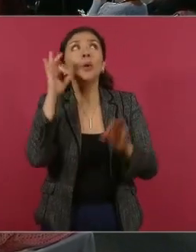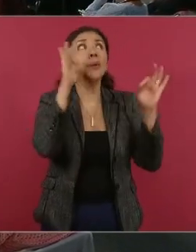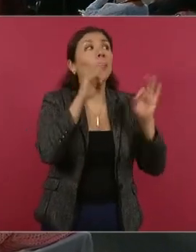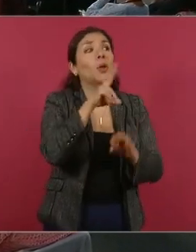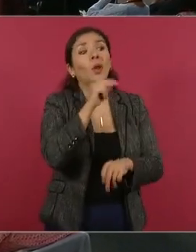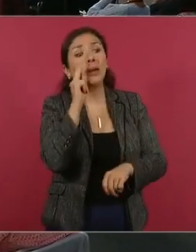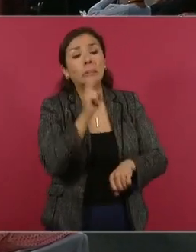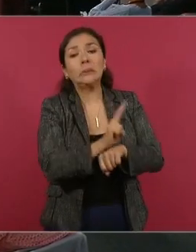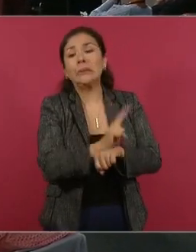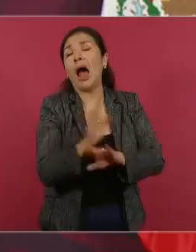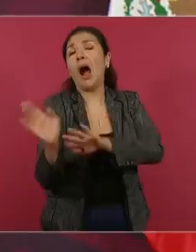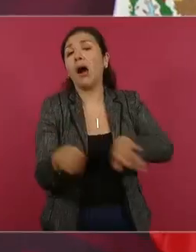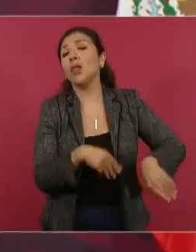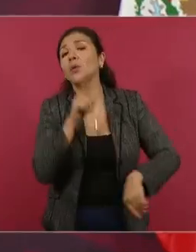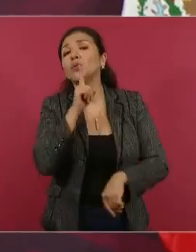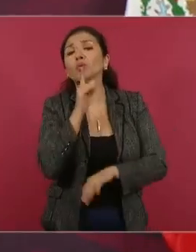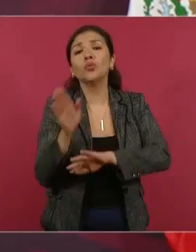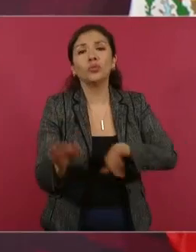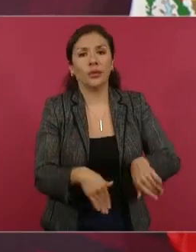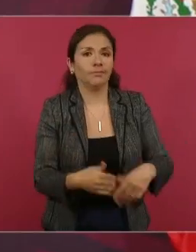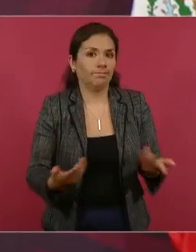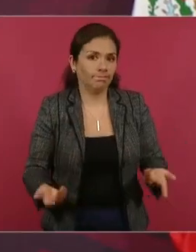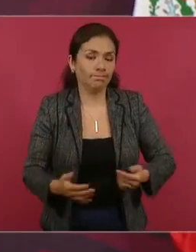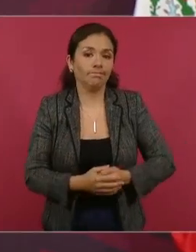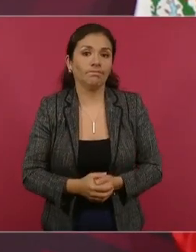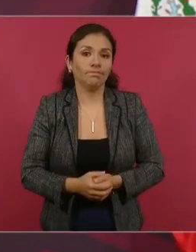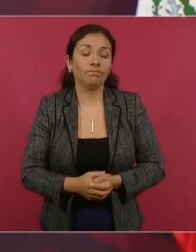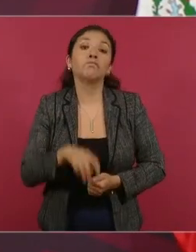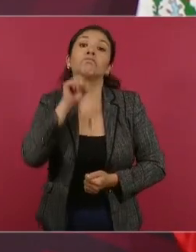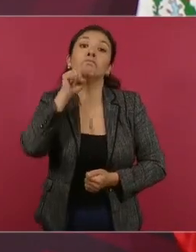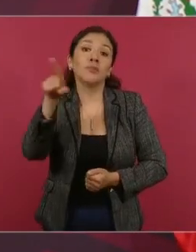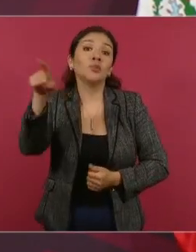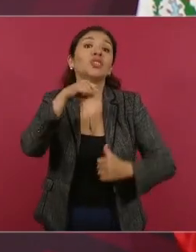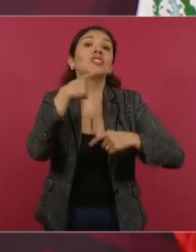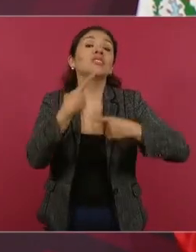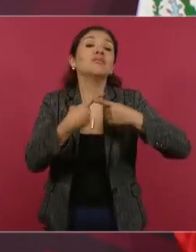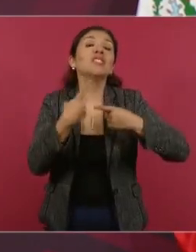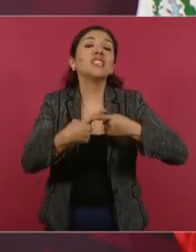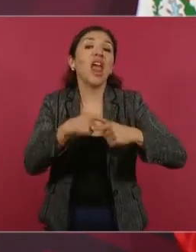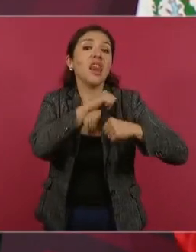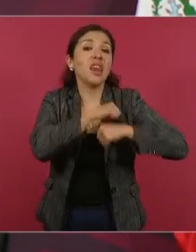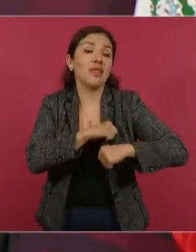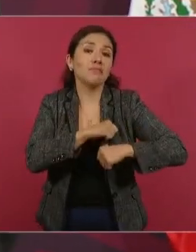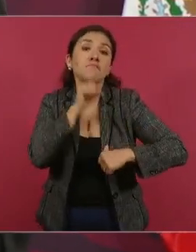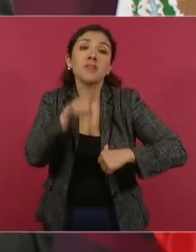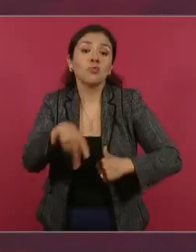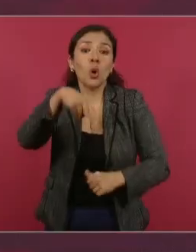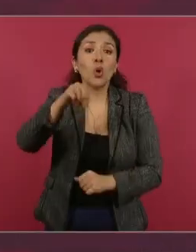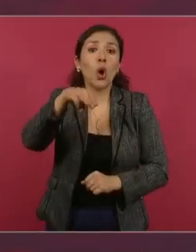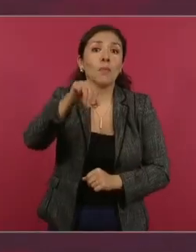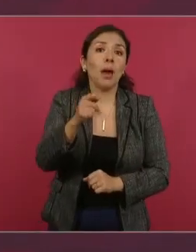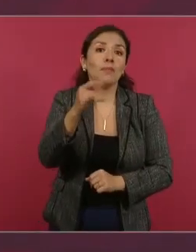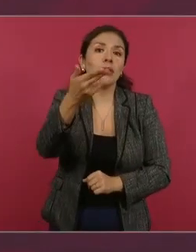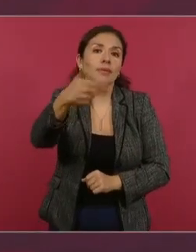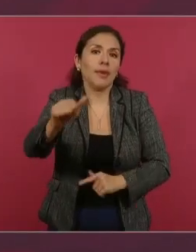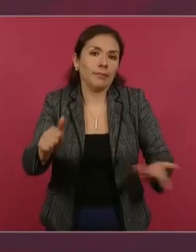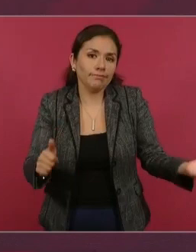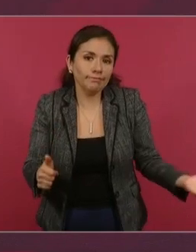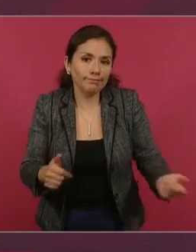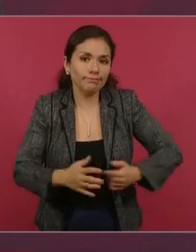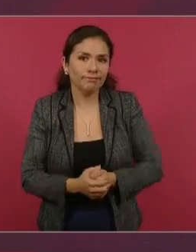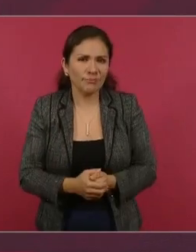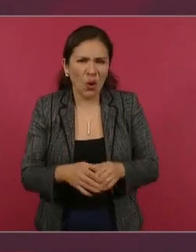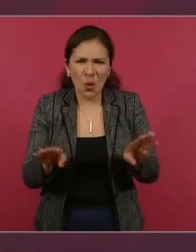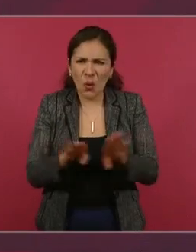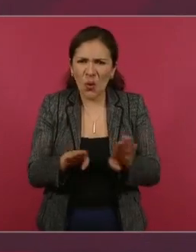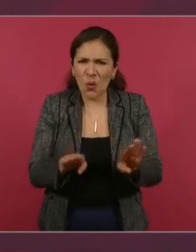Consejo de la Judicatura. Que también preside Norma Piña. Sí, además, ¿cómo va a ser